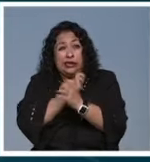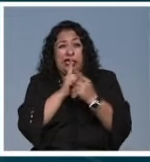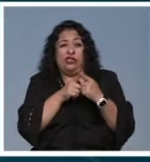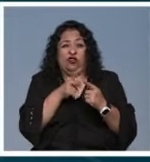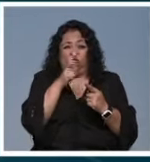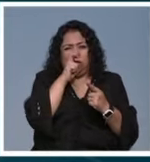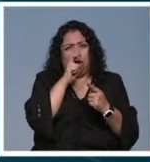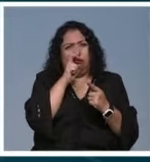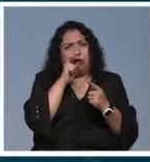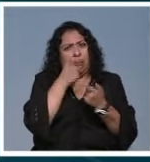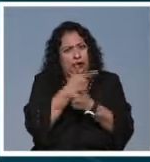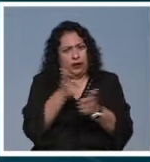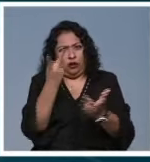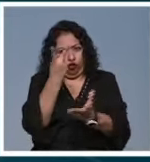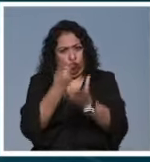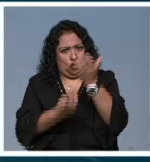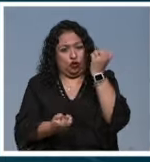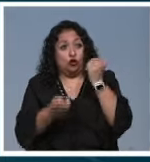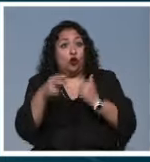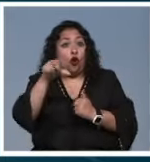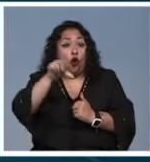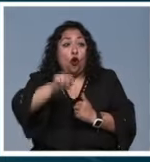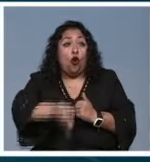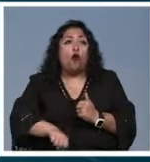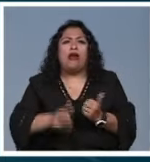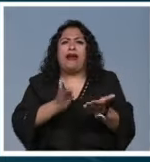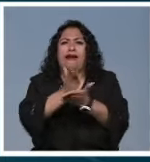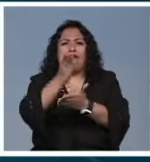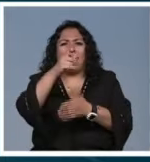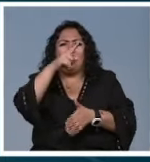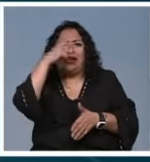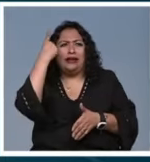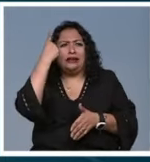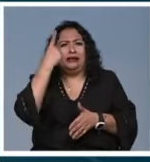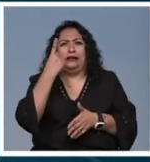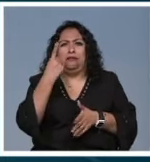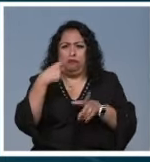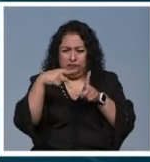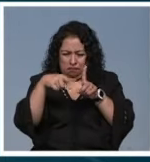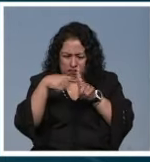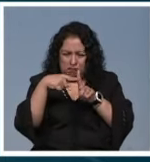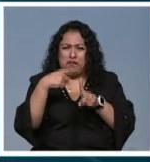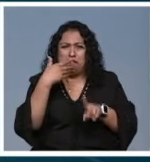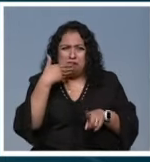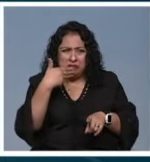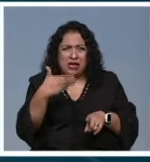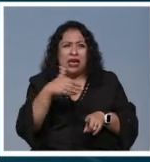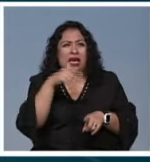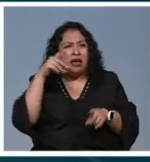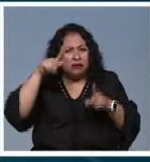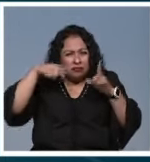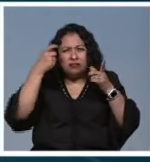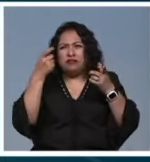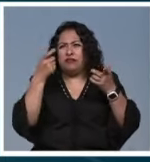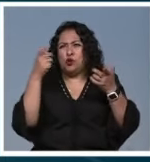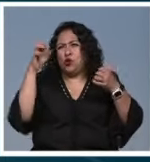y la libertad. Hoy en día es tan accesible para bien la creación